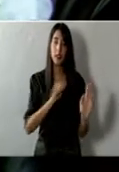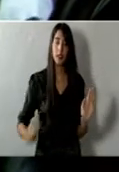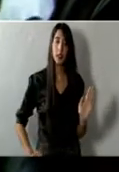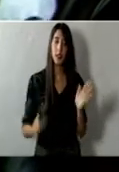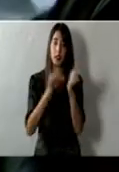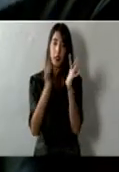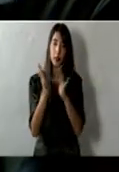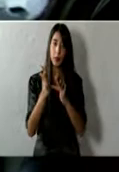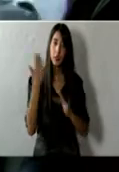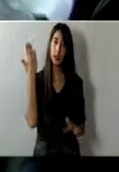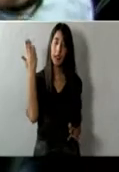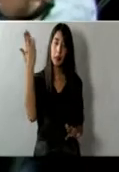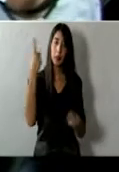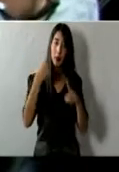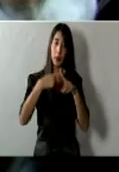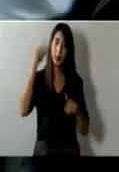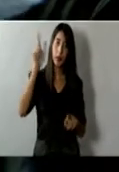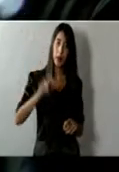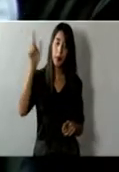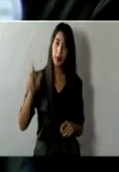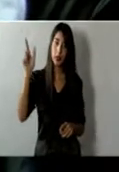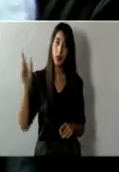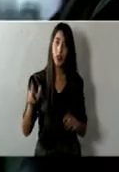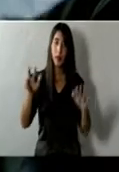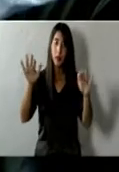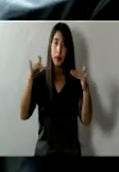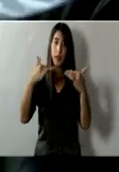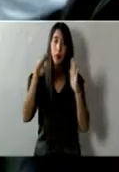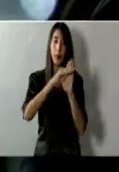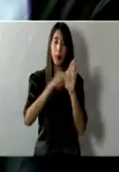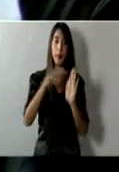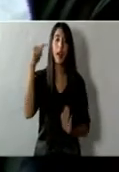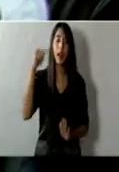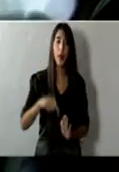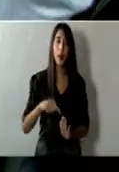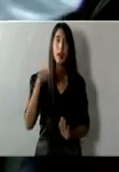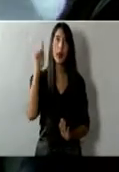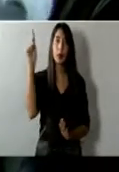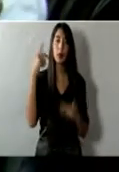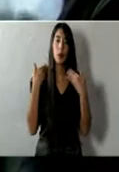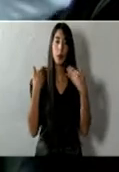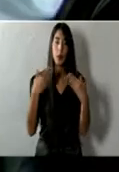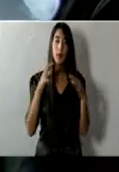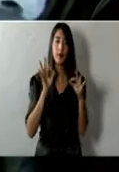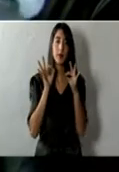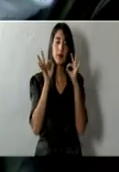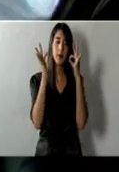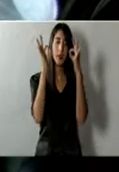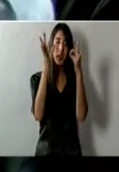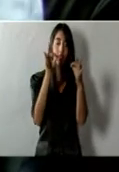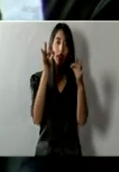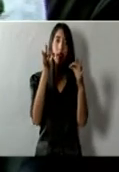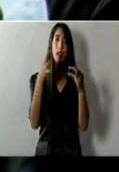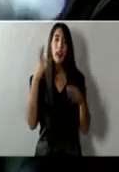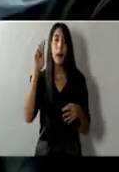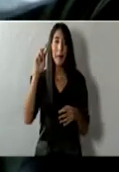las personas que están viendo este programa en esta hora. Padre, que tú le puedas alcanzar el pan, ese pan que viene